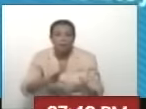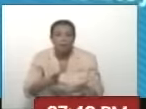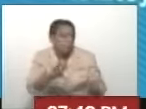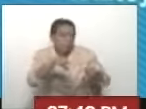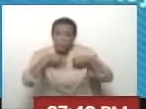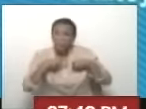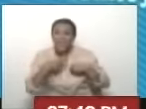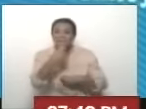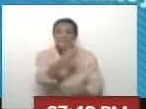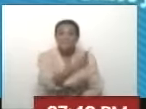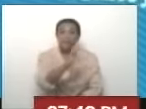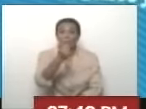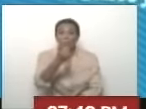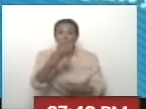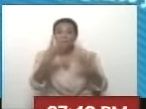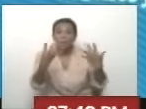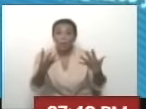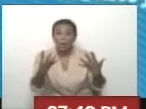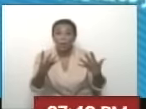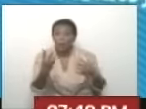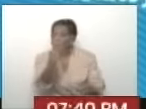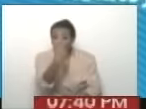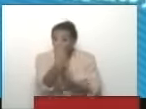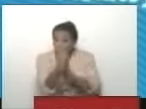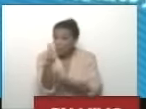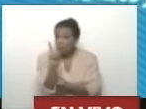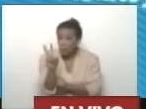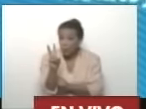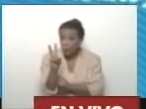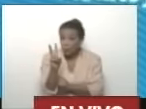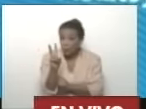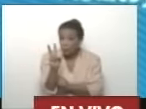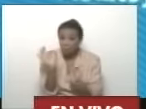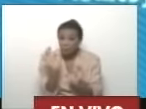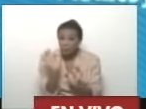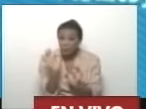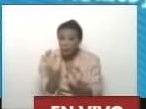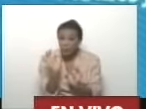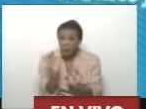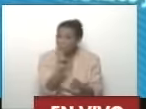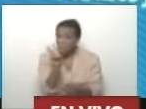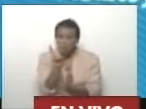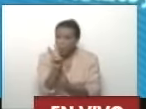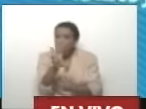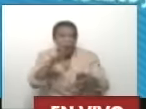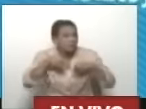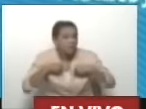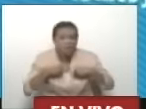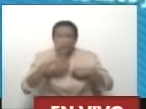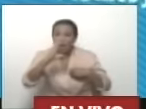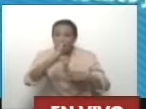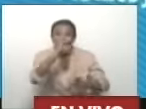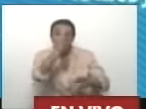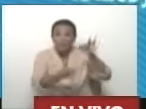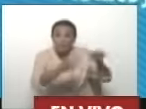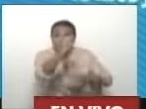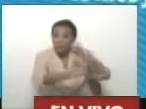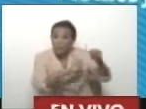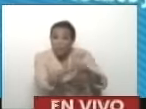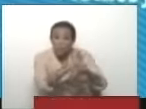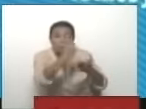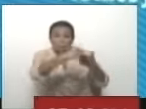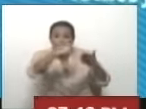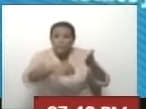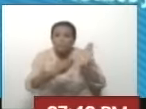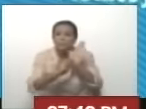Son 119. No es uno, no es solo Venezuela. Venezuela no reconoce, Venezuela es redactora del